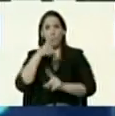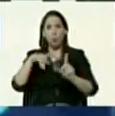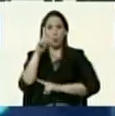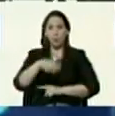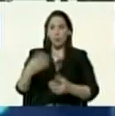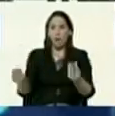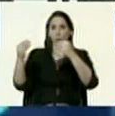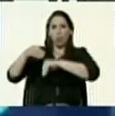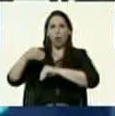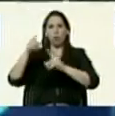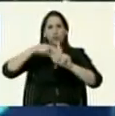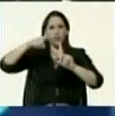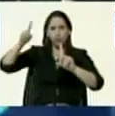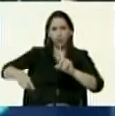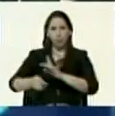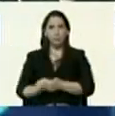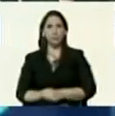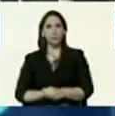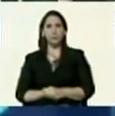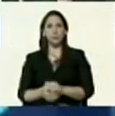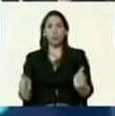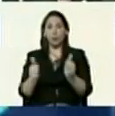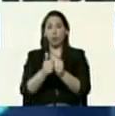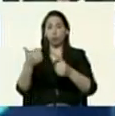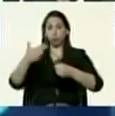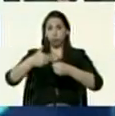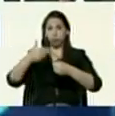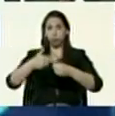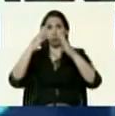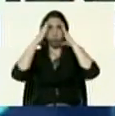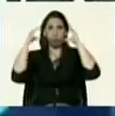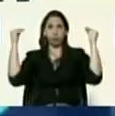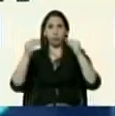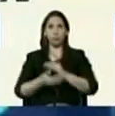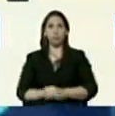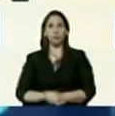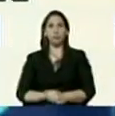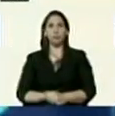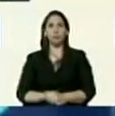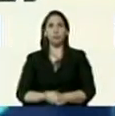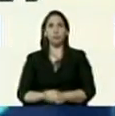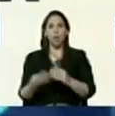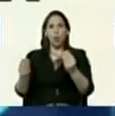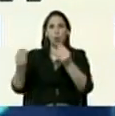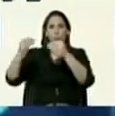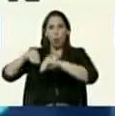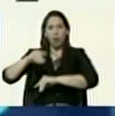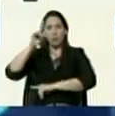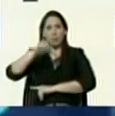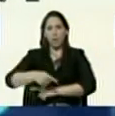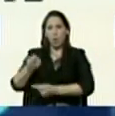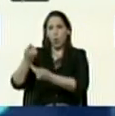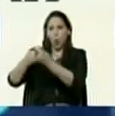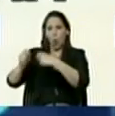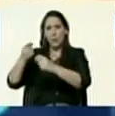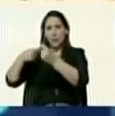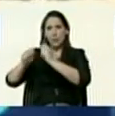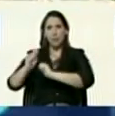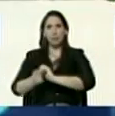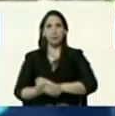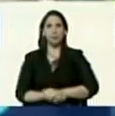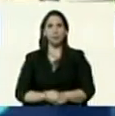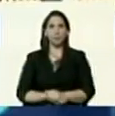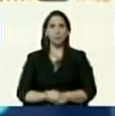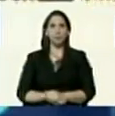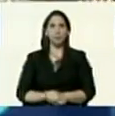cooperación energética con PetroVietnam, en la cooperación comercial